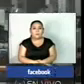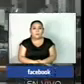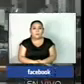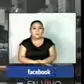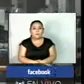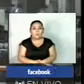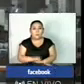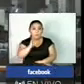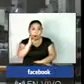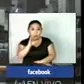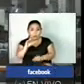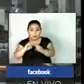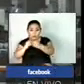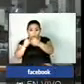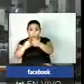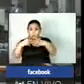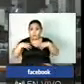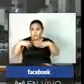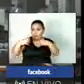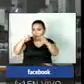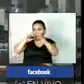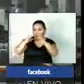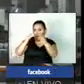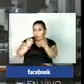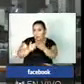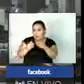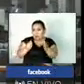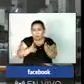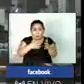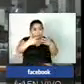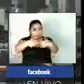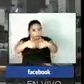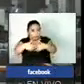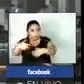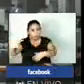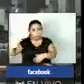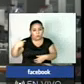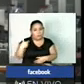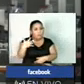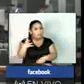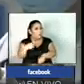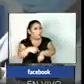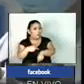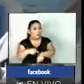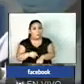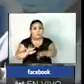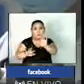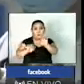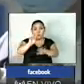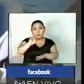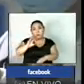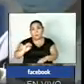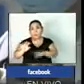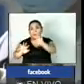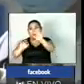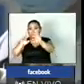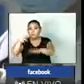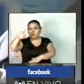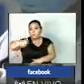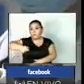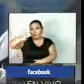según la Organización Mundial de la Salud la producción de una vacuna puede tomar entre 12 y 18 meses